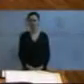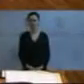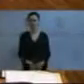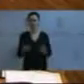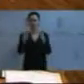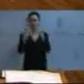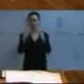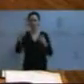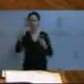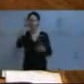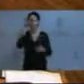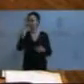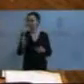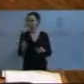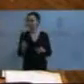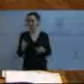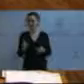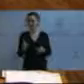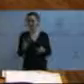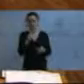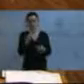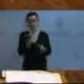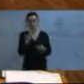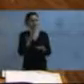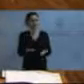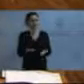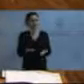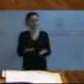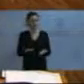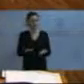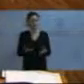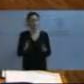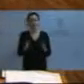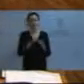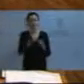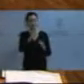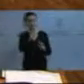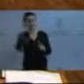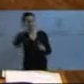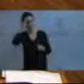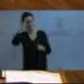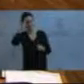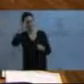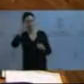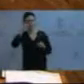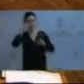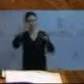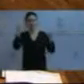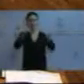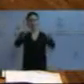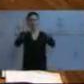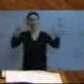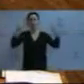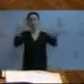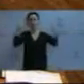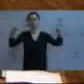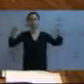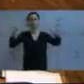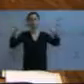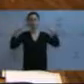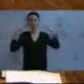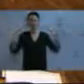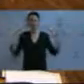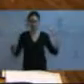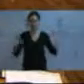Gracias, señora presidenta. Buenos días, señorías. Y el Grupo Popular también saluda a quienes nos acompañan en la tribuna. Y